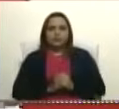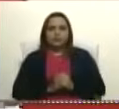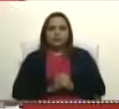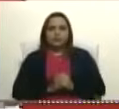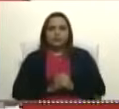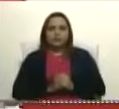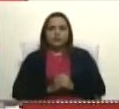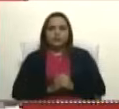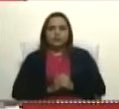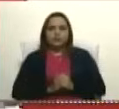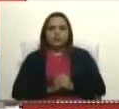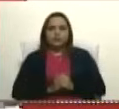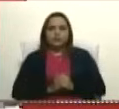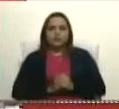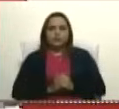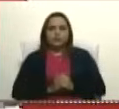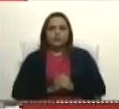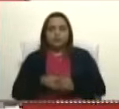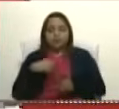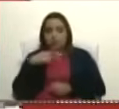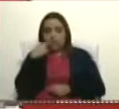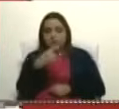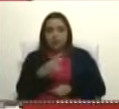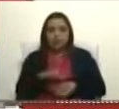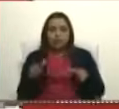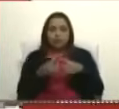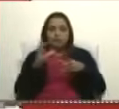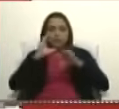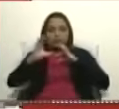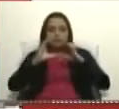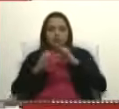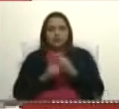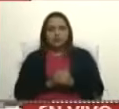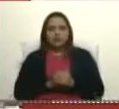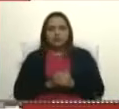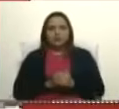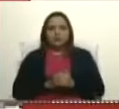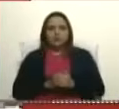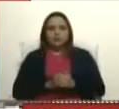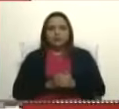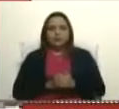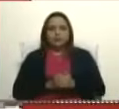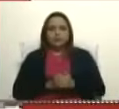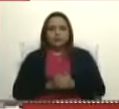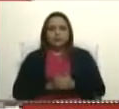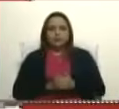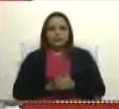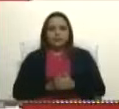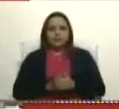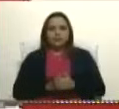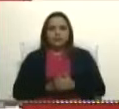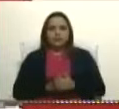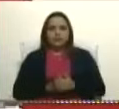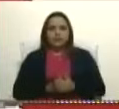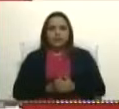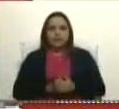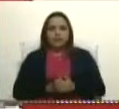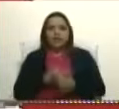¿Ah? No, fue, ya lo dije. Medios de comunicación. ¿Quién se queda por ahí? A todas y a